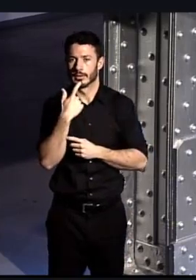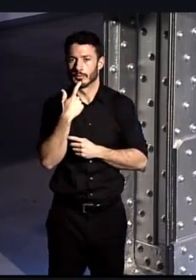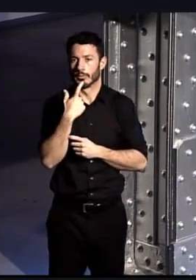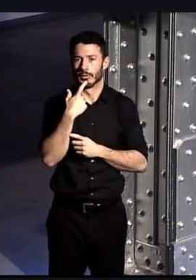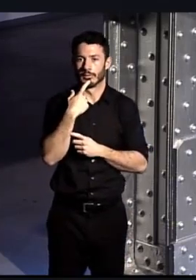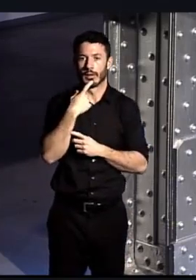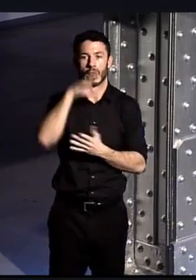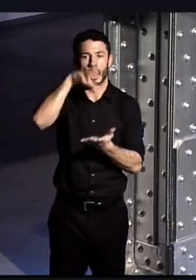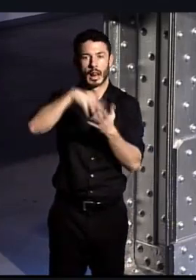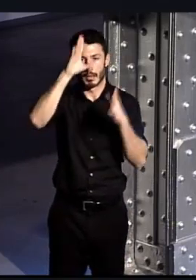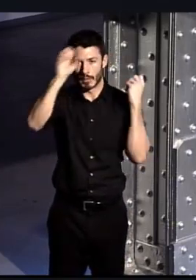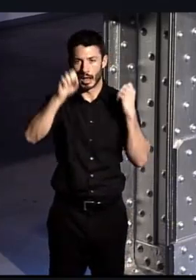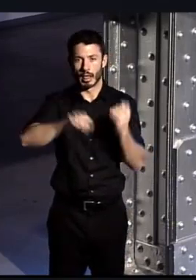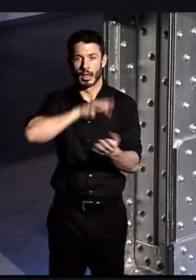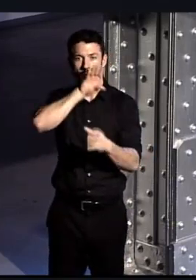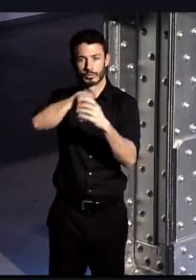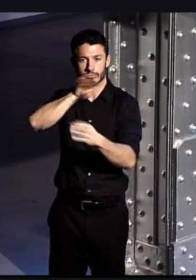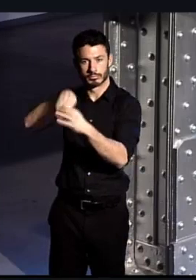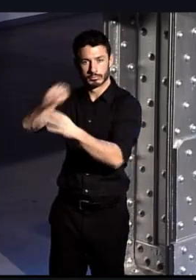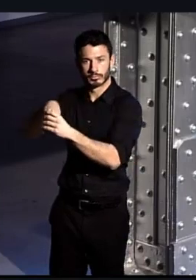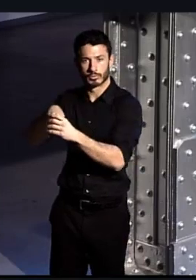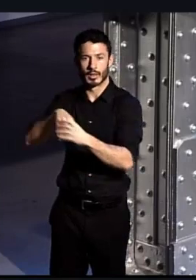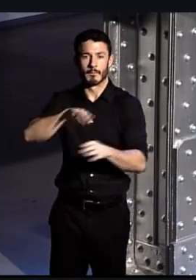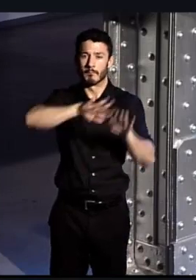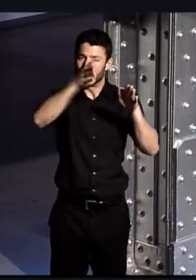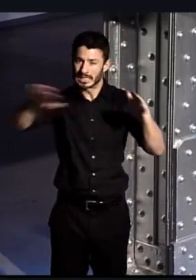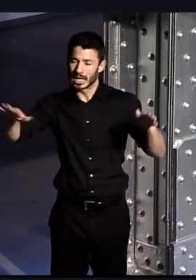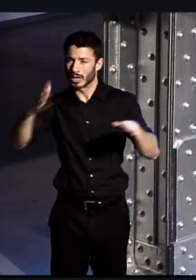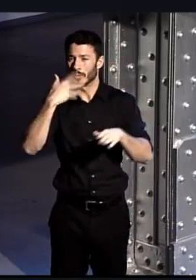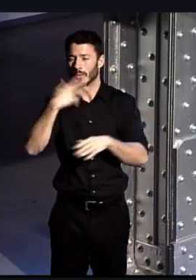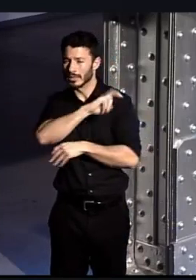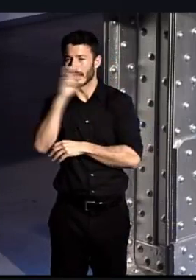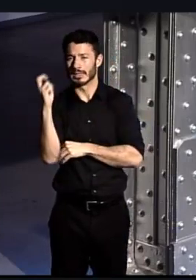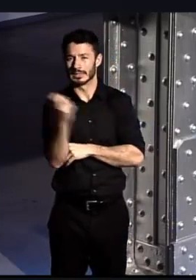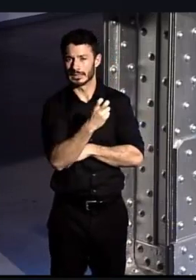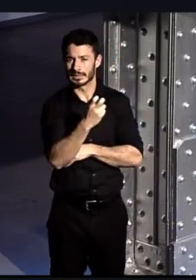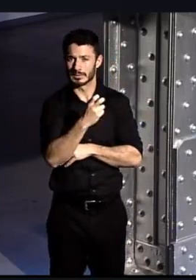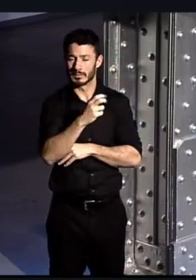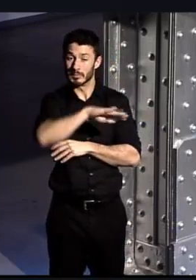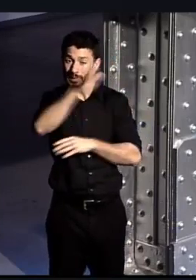embajadores. Entonces él conoce muchos paisajes, es muy buen paisajista,